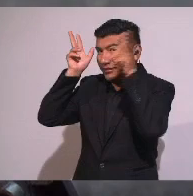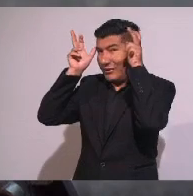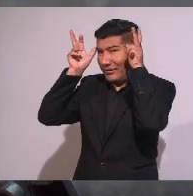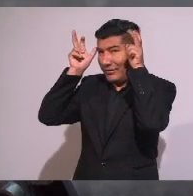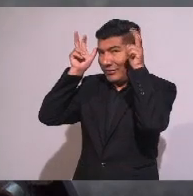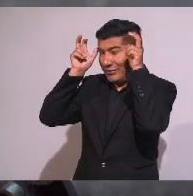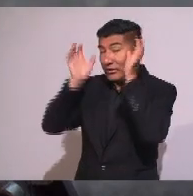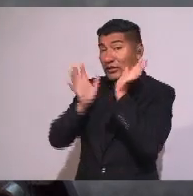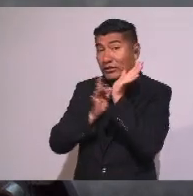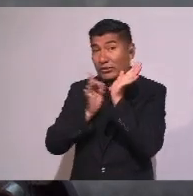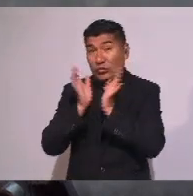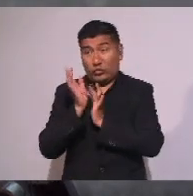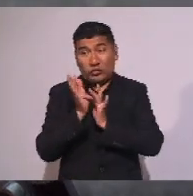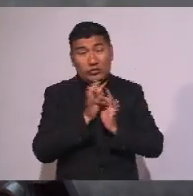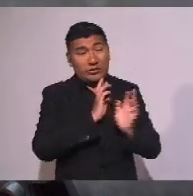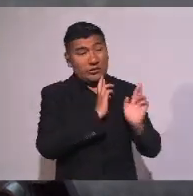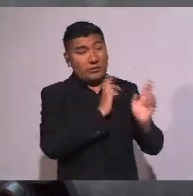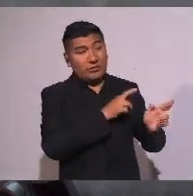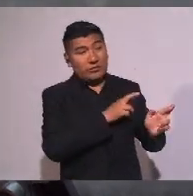Y Jesús dice,